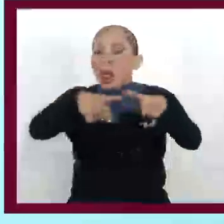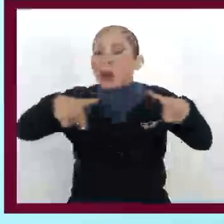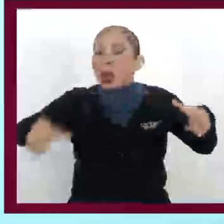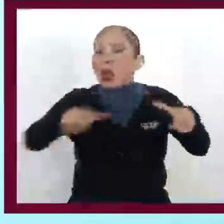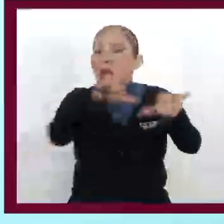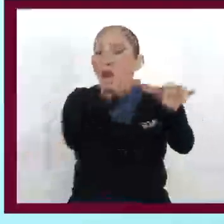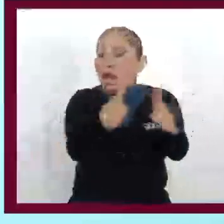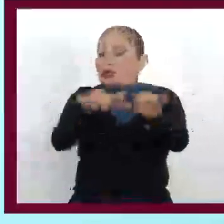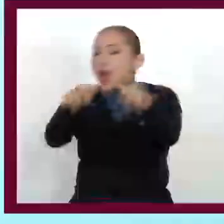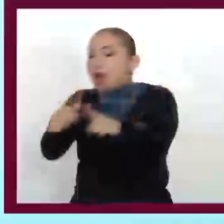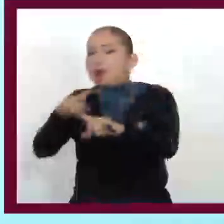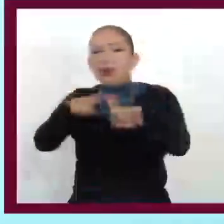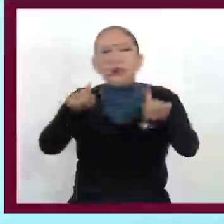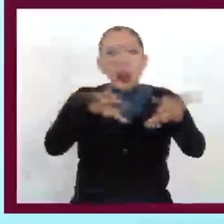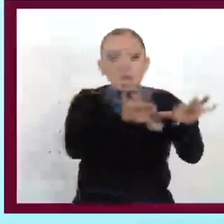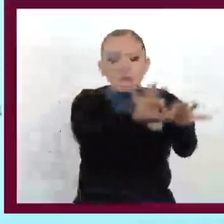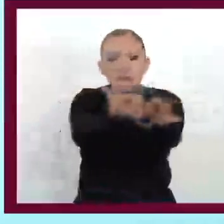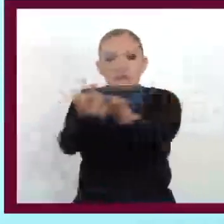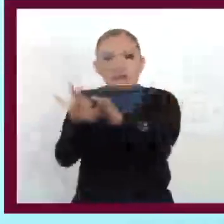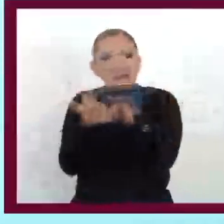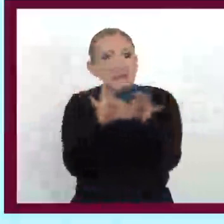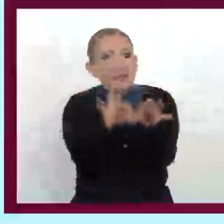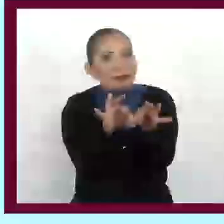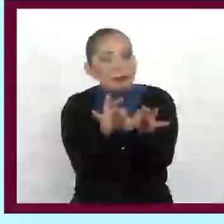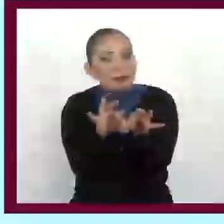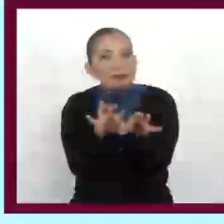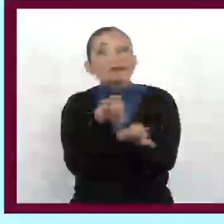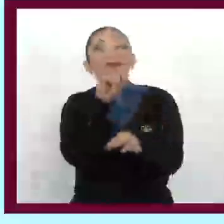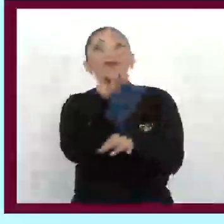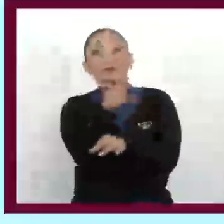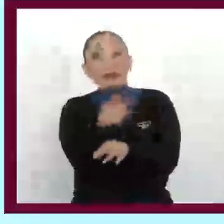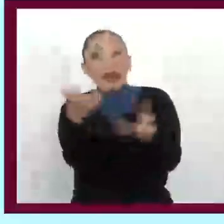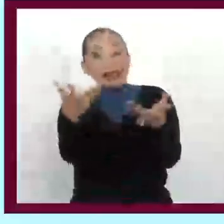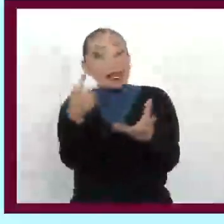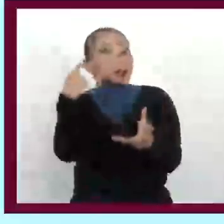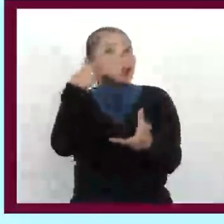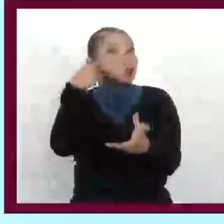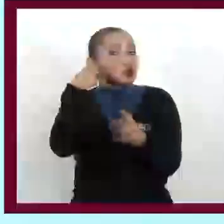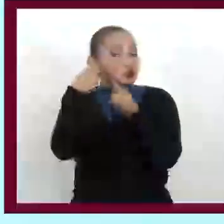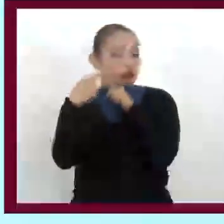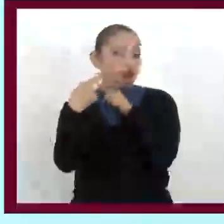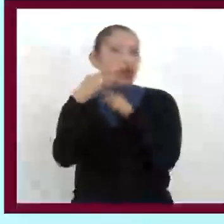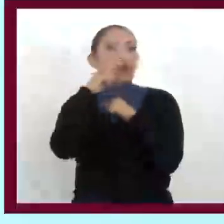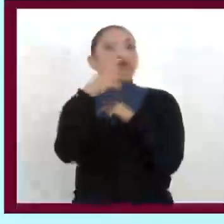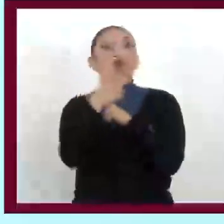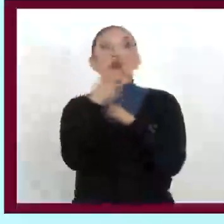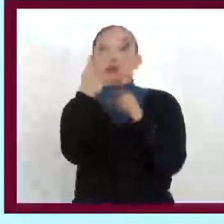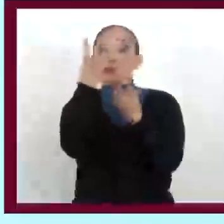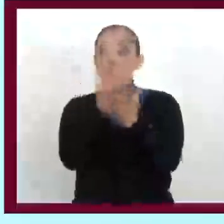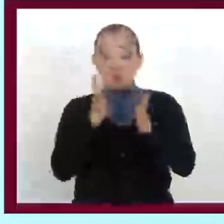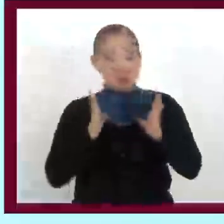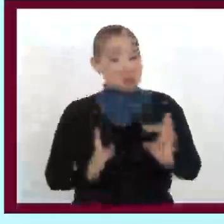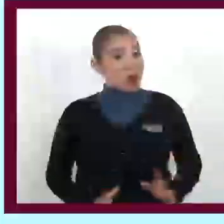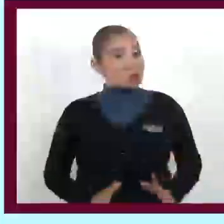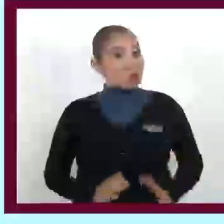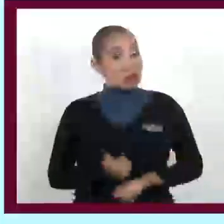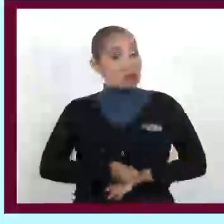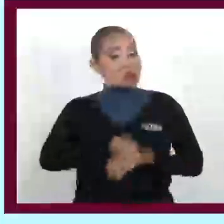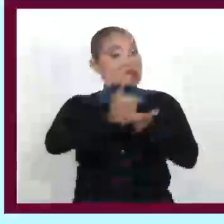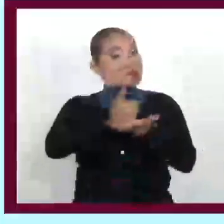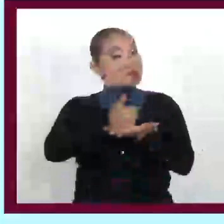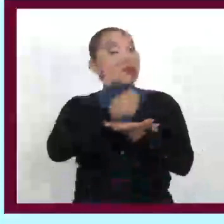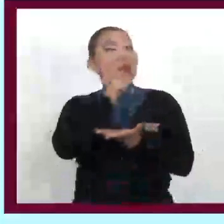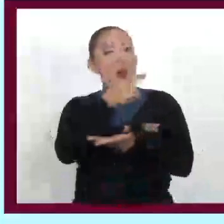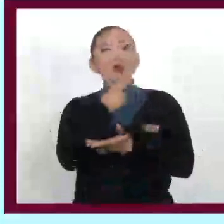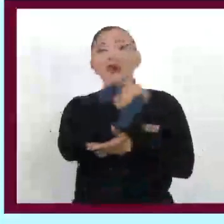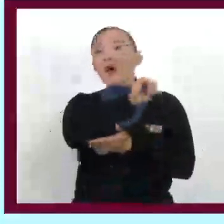lenguajes artísticos de manera simultánea. Y además de producir sonidos solamente usando nuestro cuerpo, también